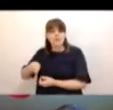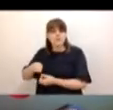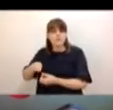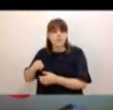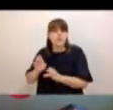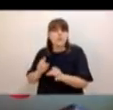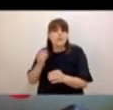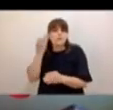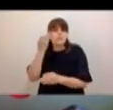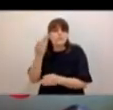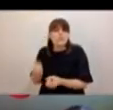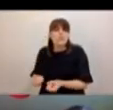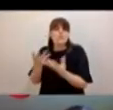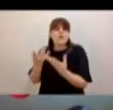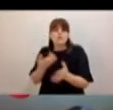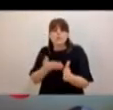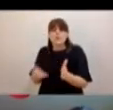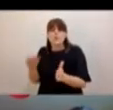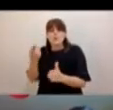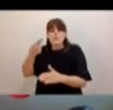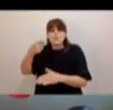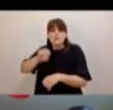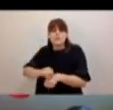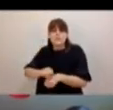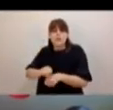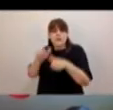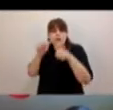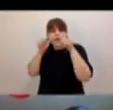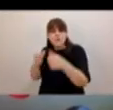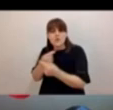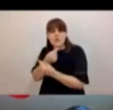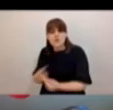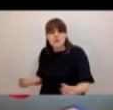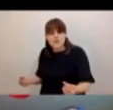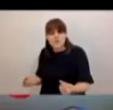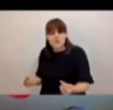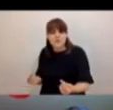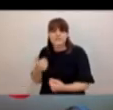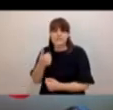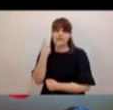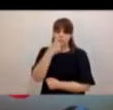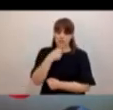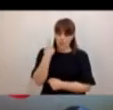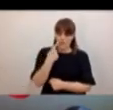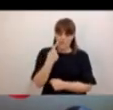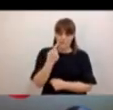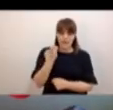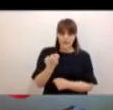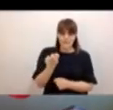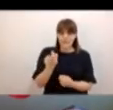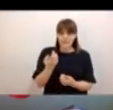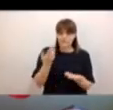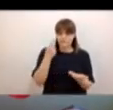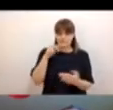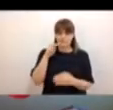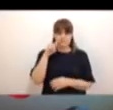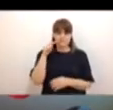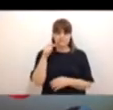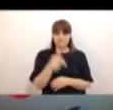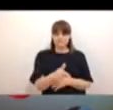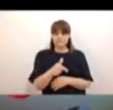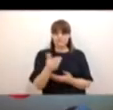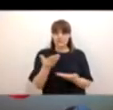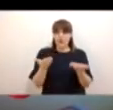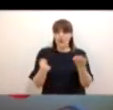horas a la semana estas cifras nos dan una clara idea de cómo se distribuye el cuidado y creo que no nos